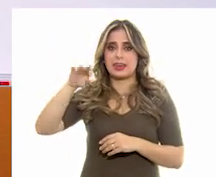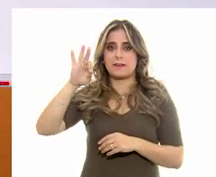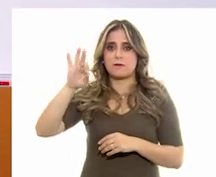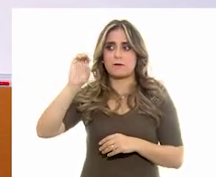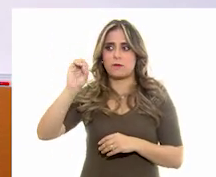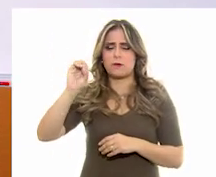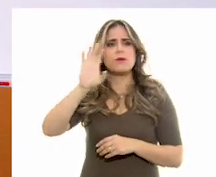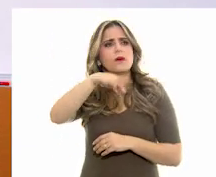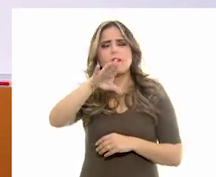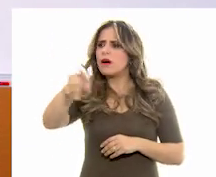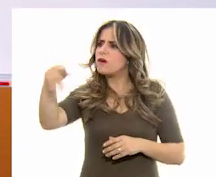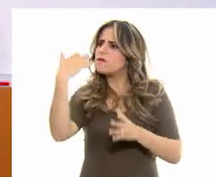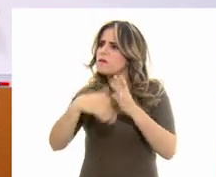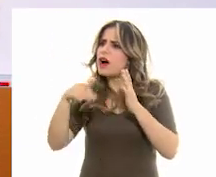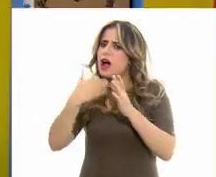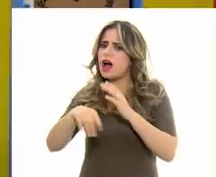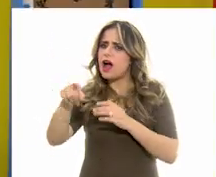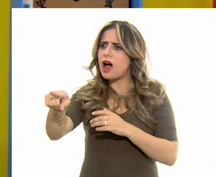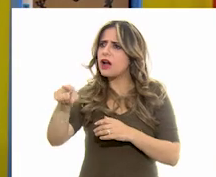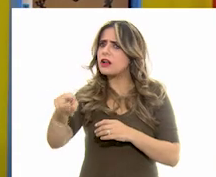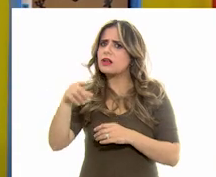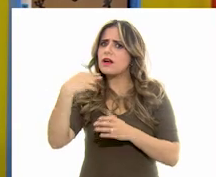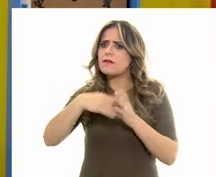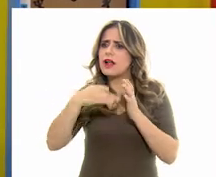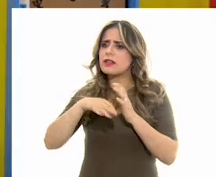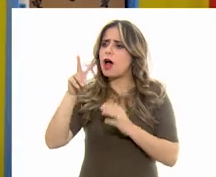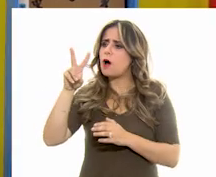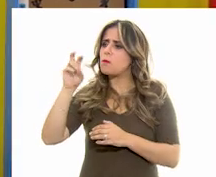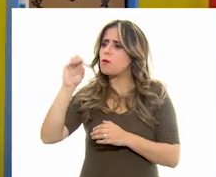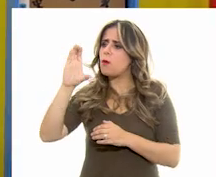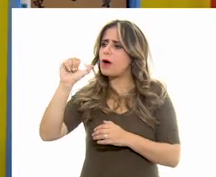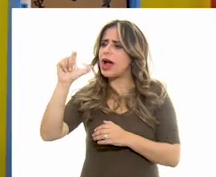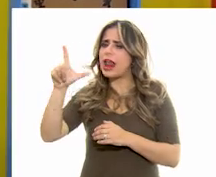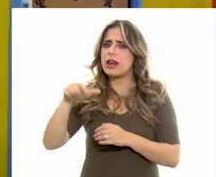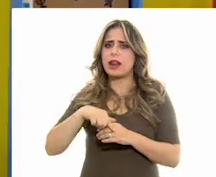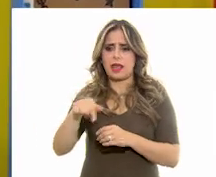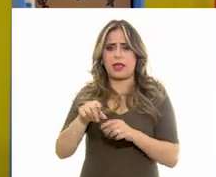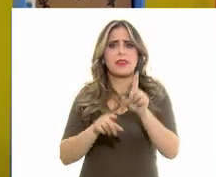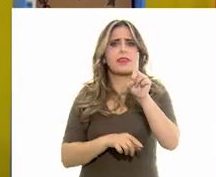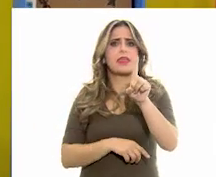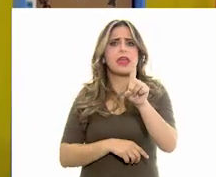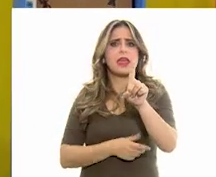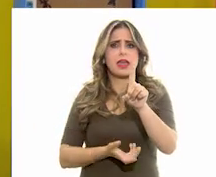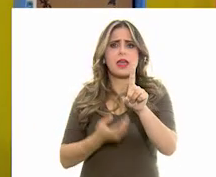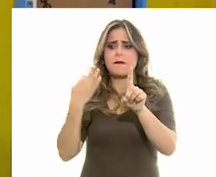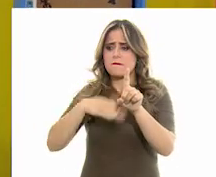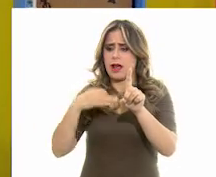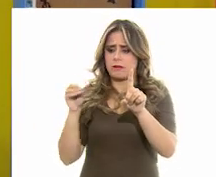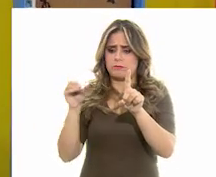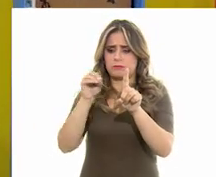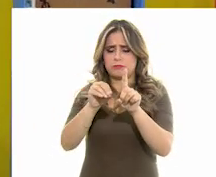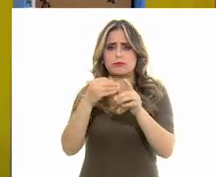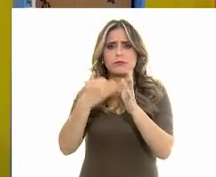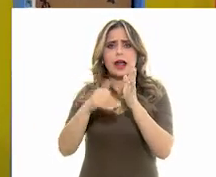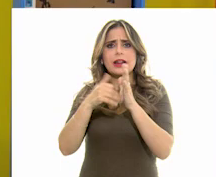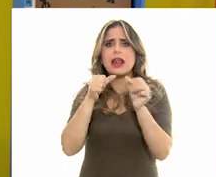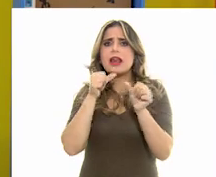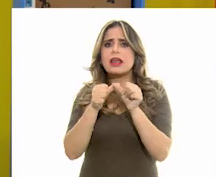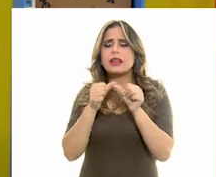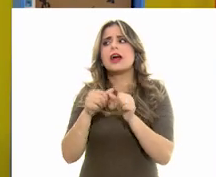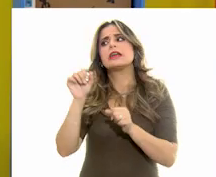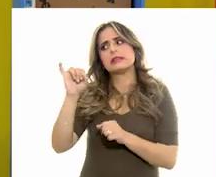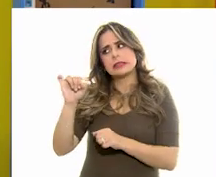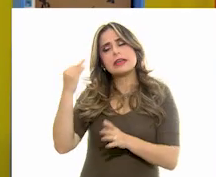ahí le falta una vocal, ¿no, maestra? Pero esta es la D. Y aquí dice D. Pero. Para que se complete